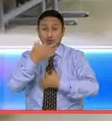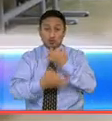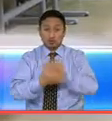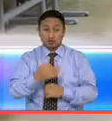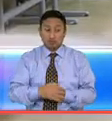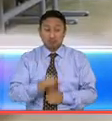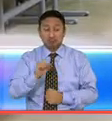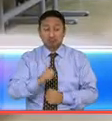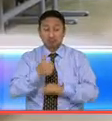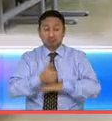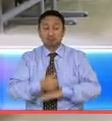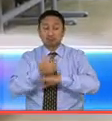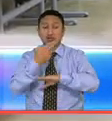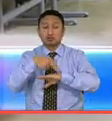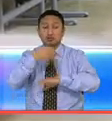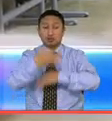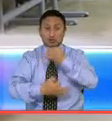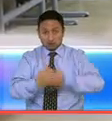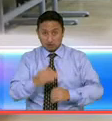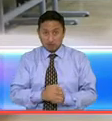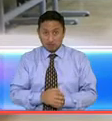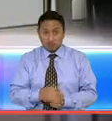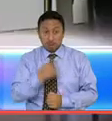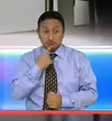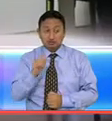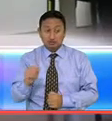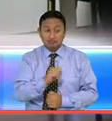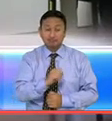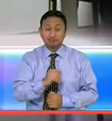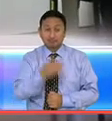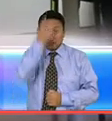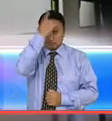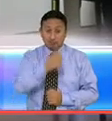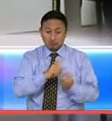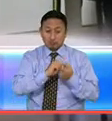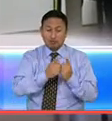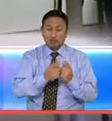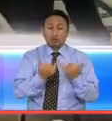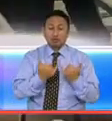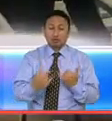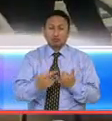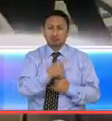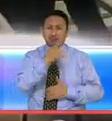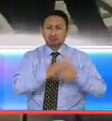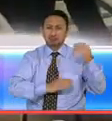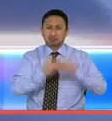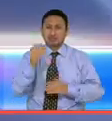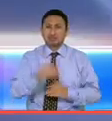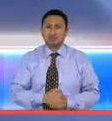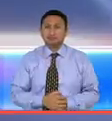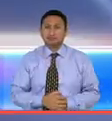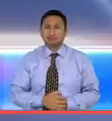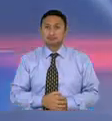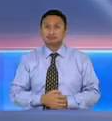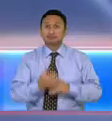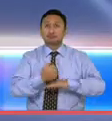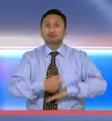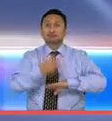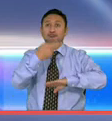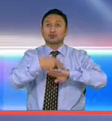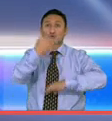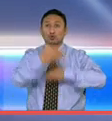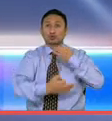que un tribunal de la Corte Nacional de Justicia revocó la condena y ratificó el estado de inocencia. La Corte Nacional de